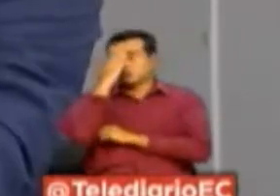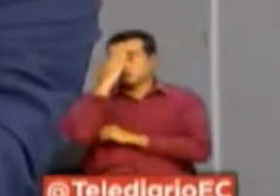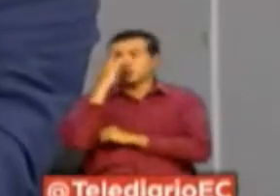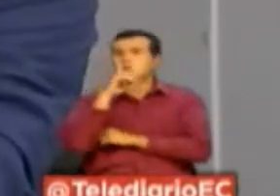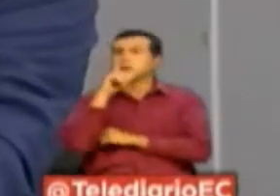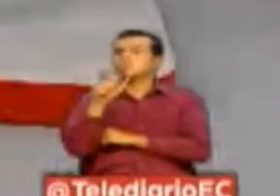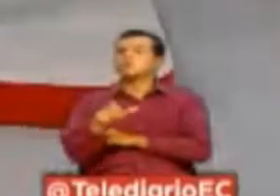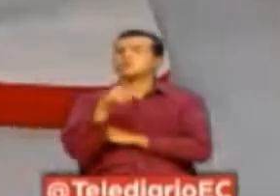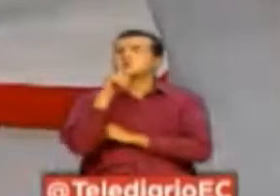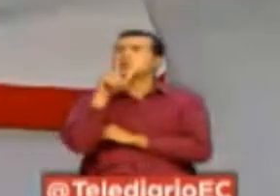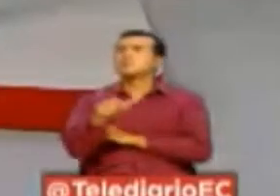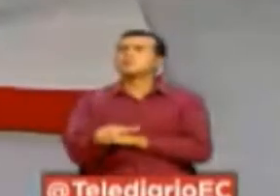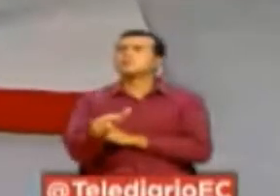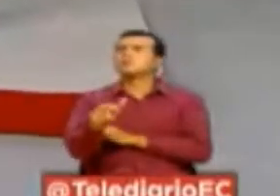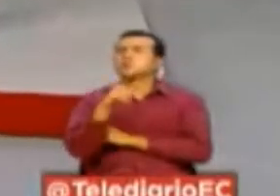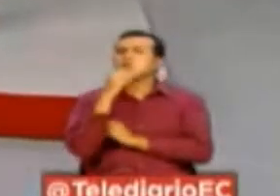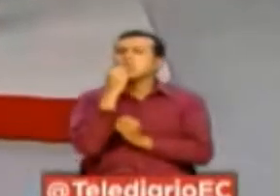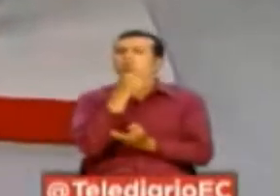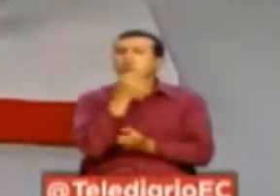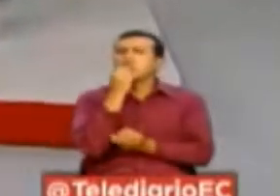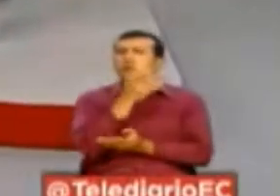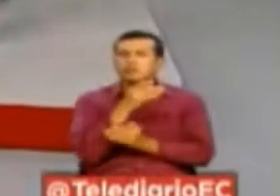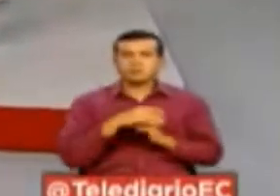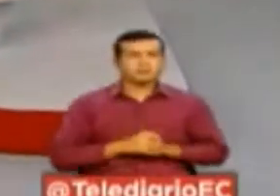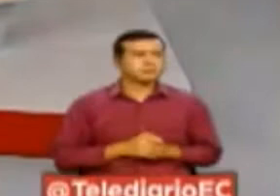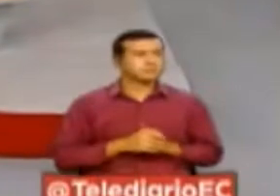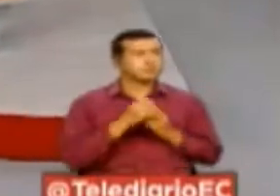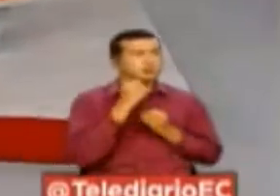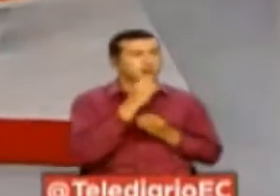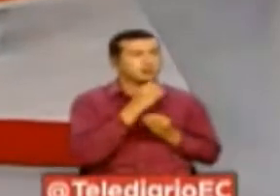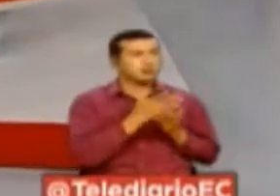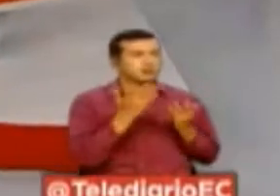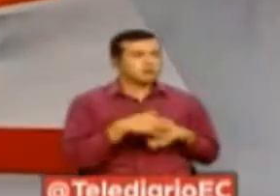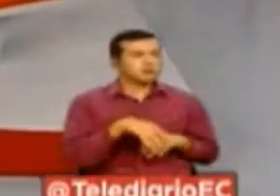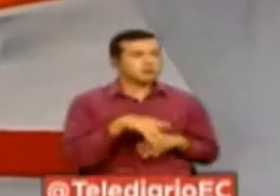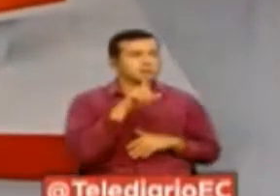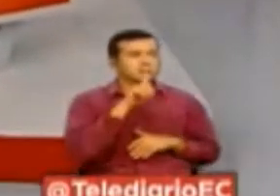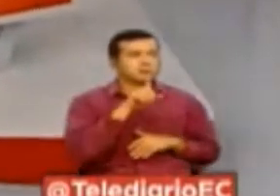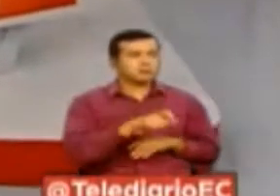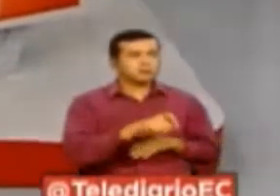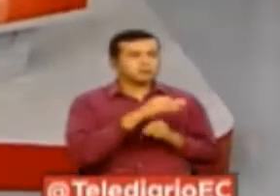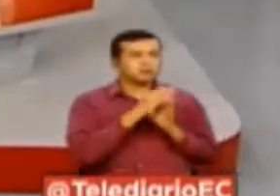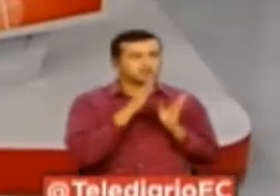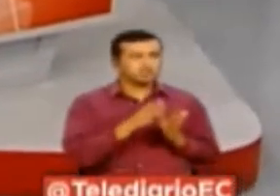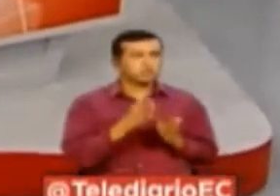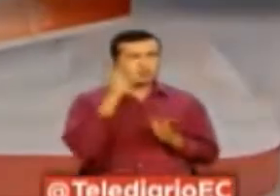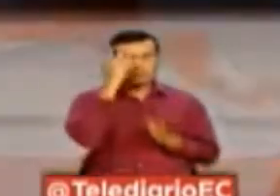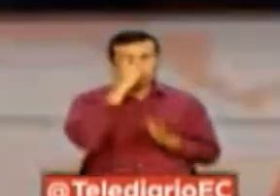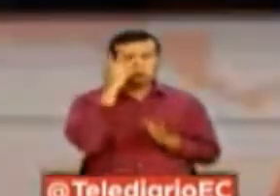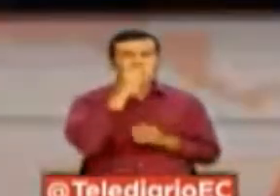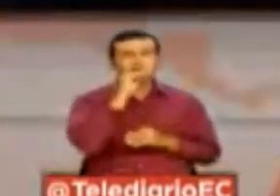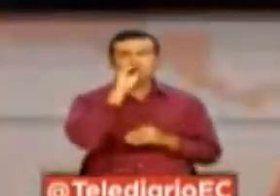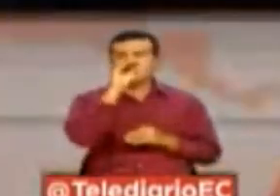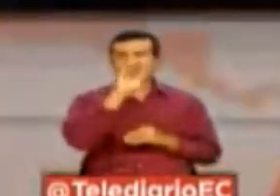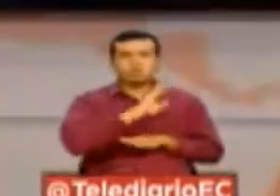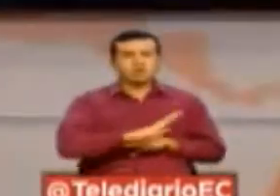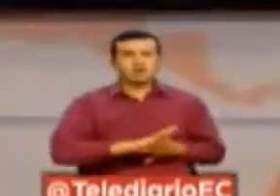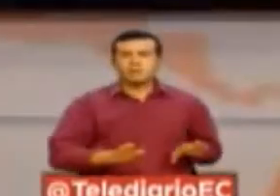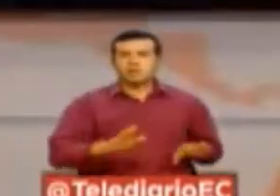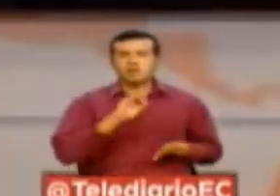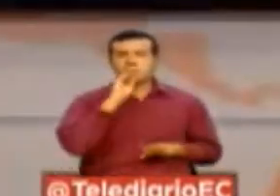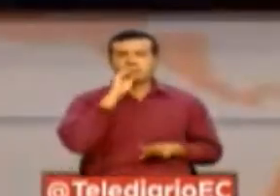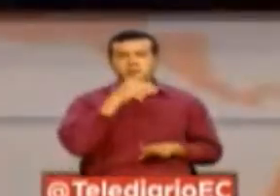dónde está la filtración de la información que tenemos ha dicho que alguien un funcionario que estuvo en esmeralda le comunicó el